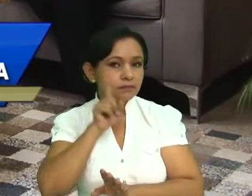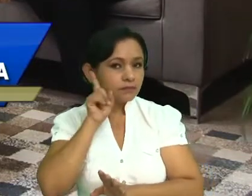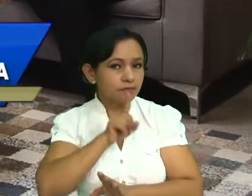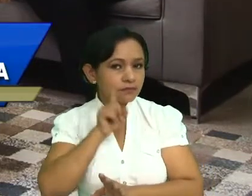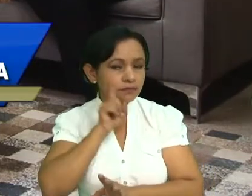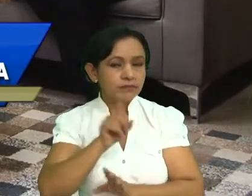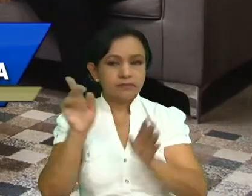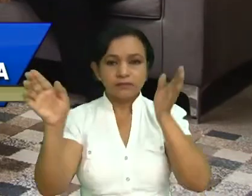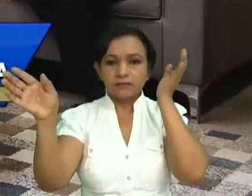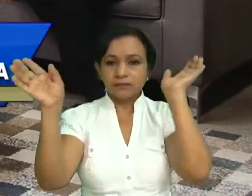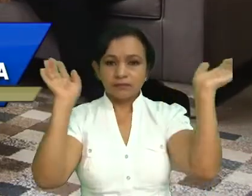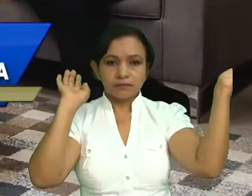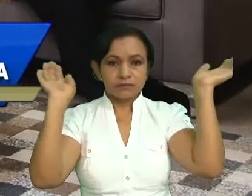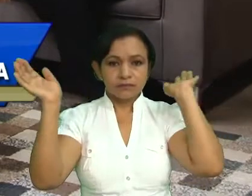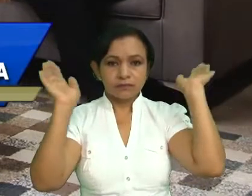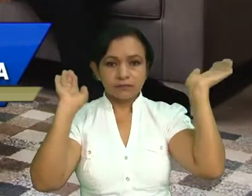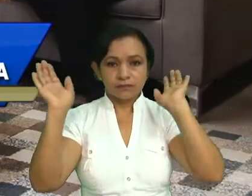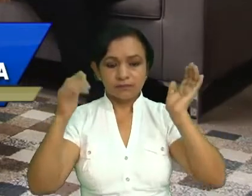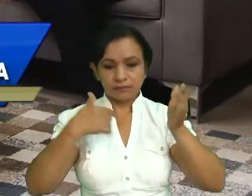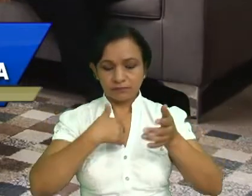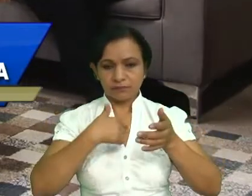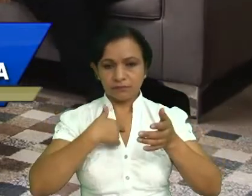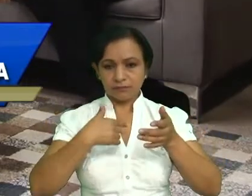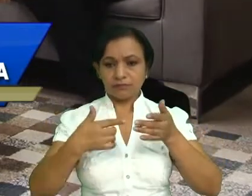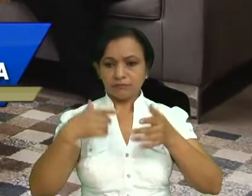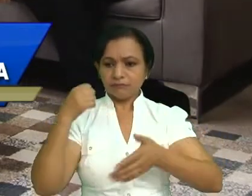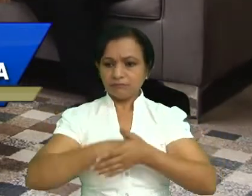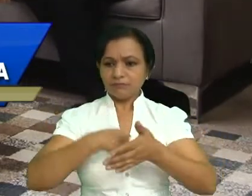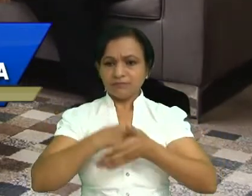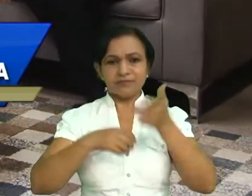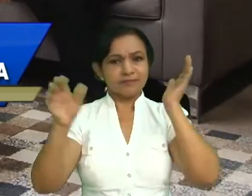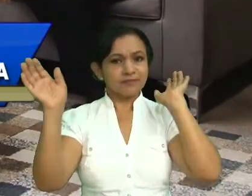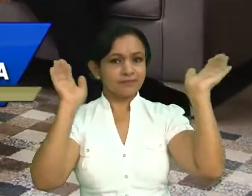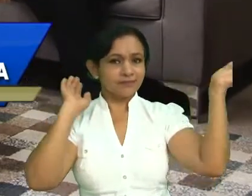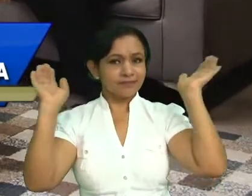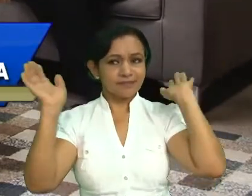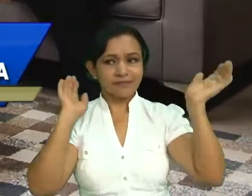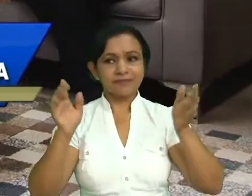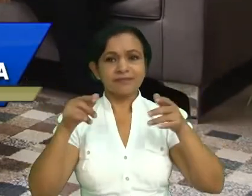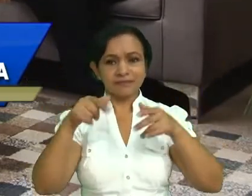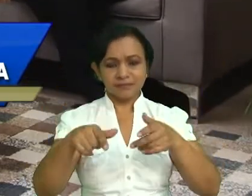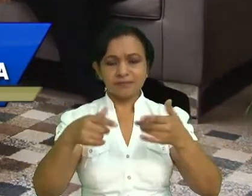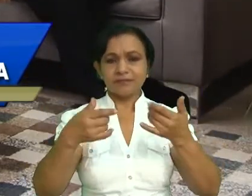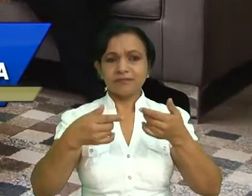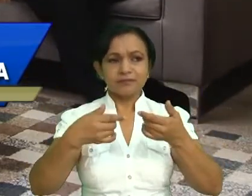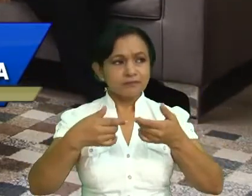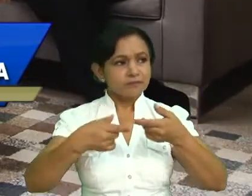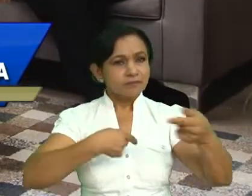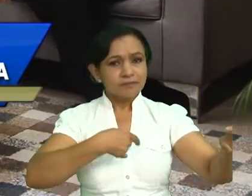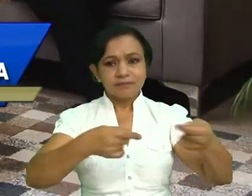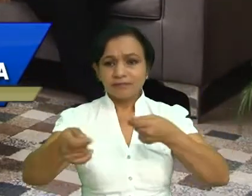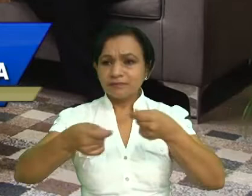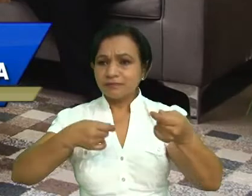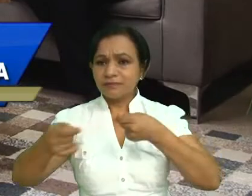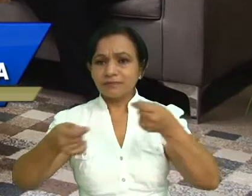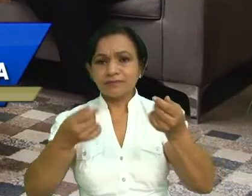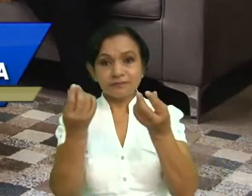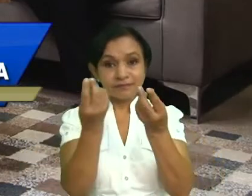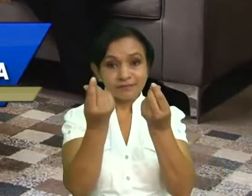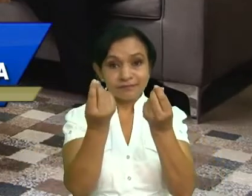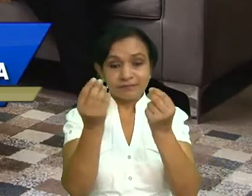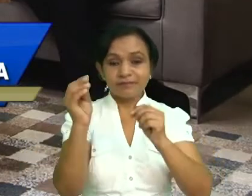que en los mercados, yo tengo que defender mis mercados realmente, porque sí hay una dinamización